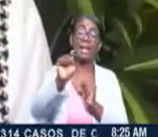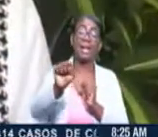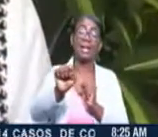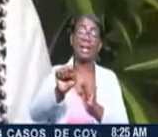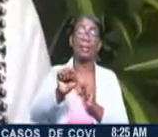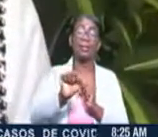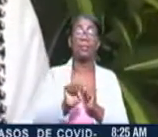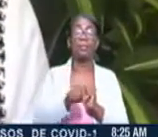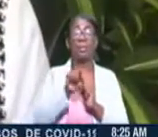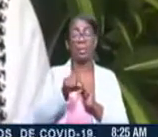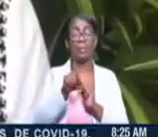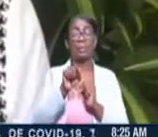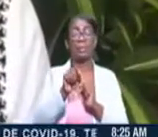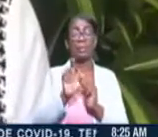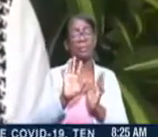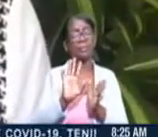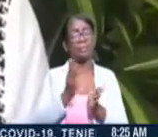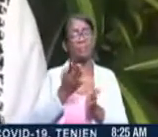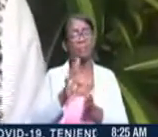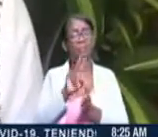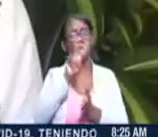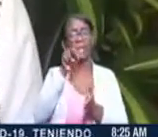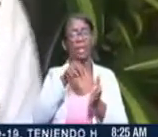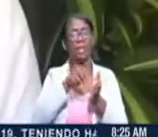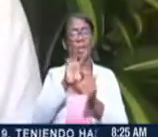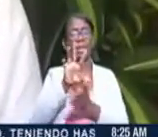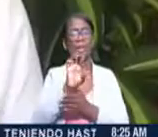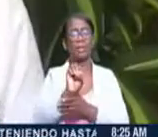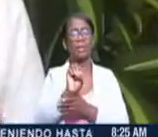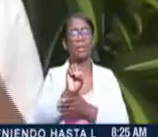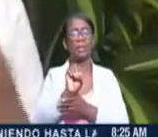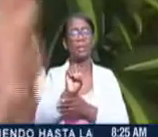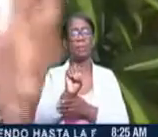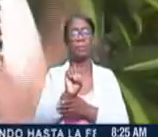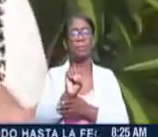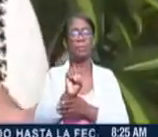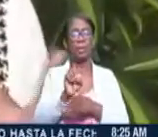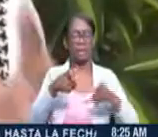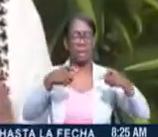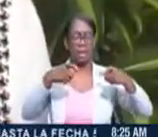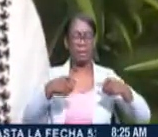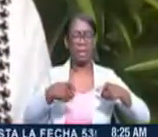general, se estima que en el 2050 el plato